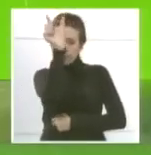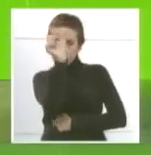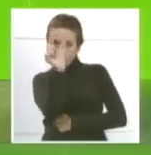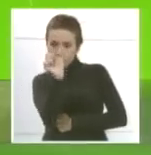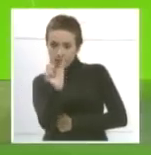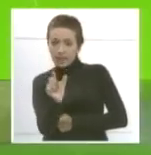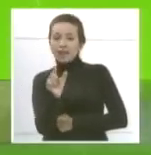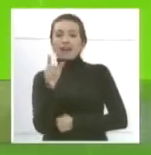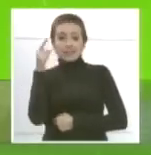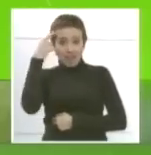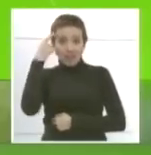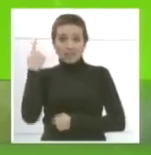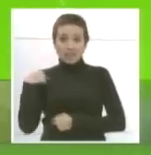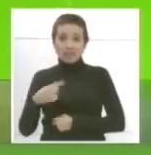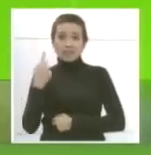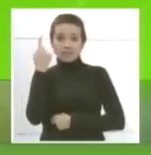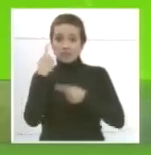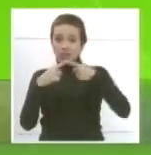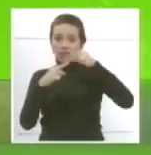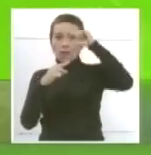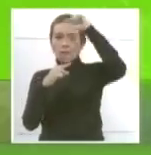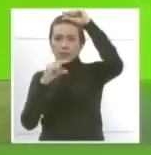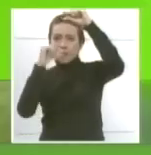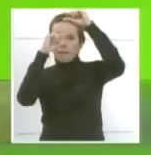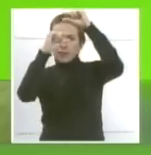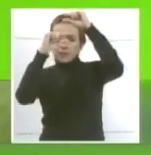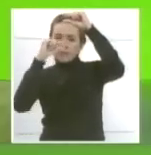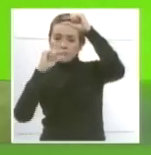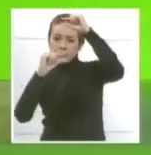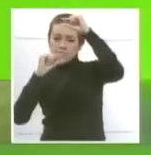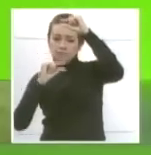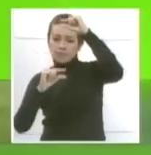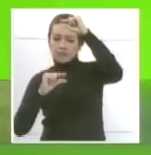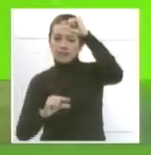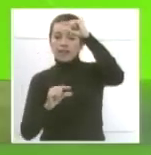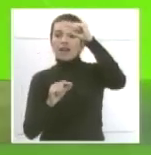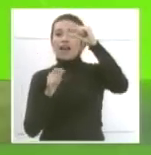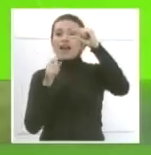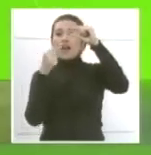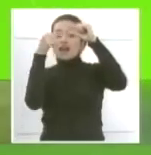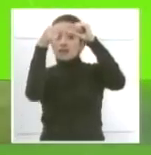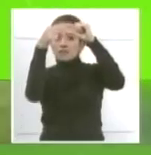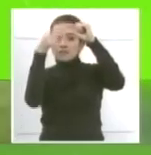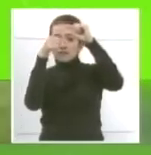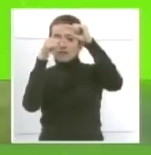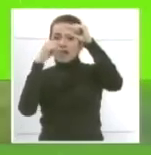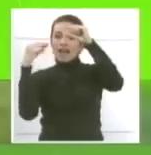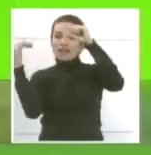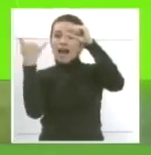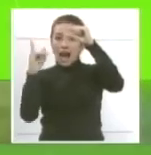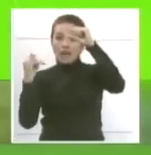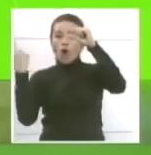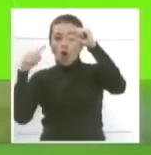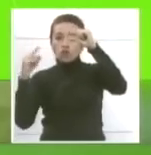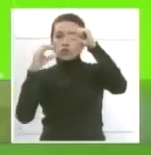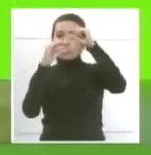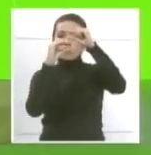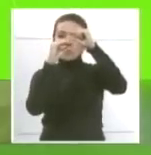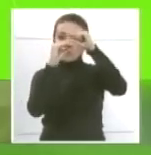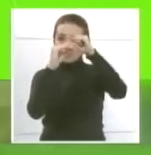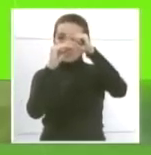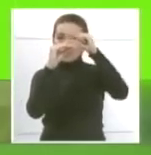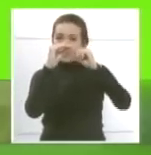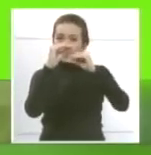está formada por una serie de unidades que son las vértebras. Cada vértebra está unida con la otra por un disco intervertebral que es un